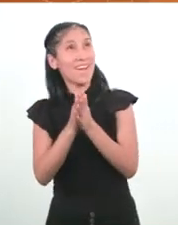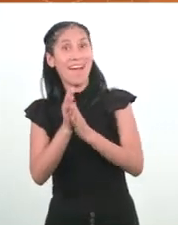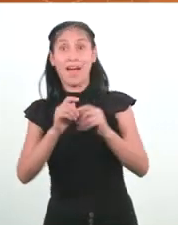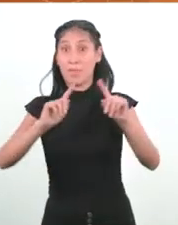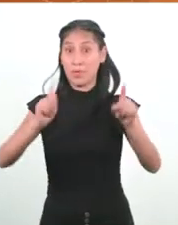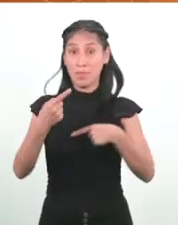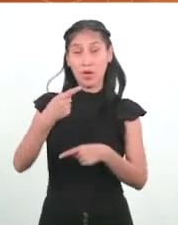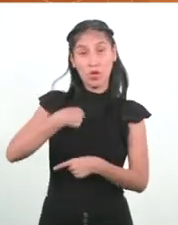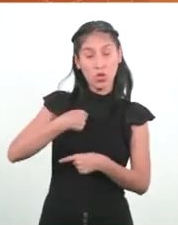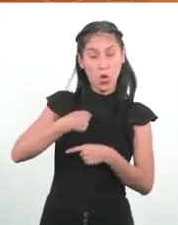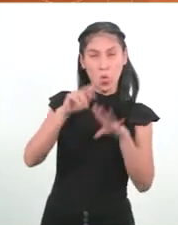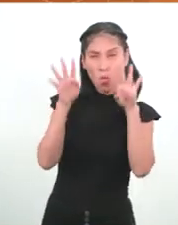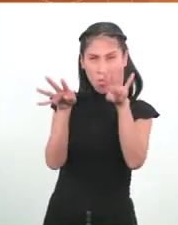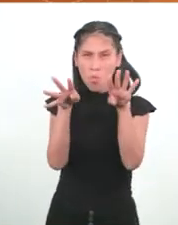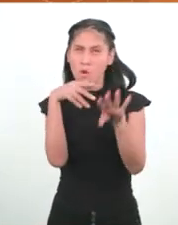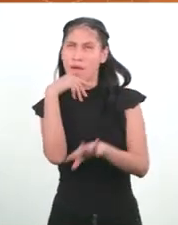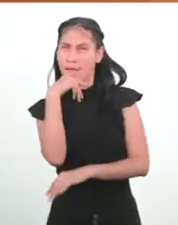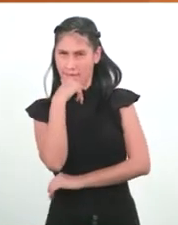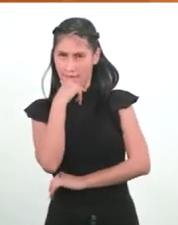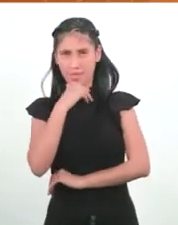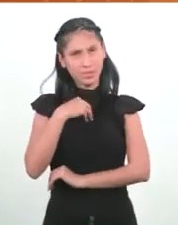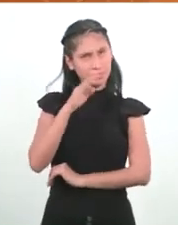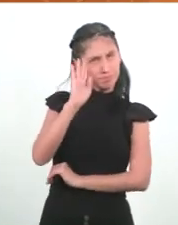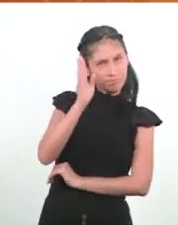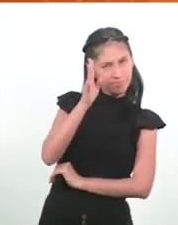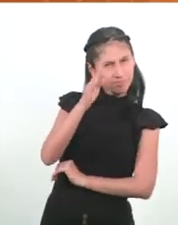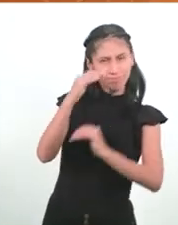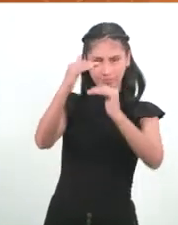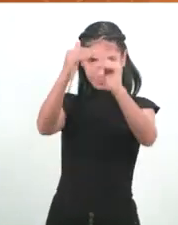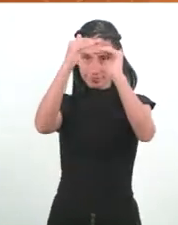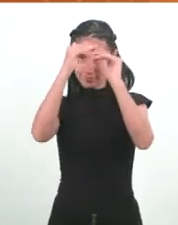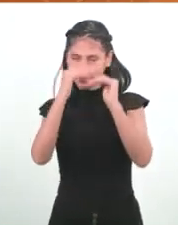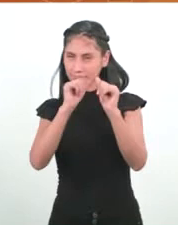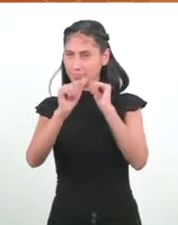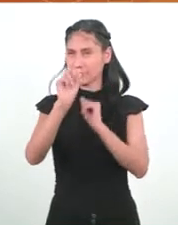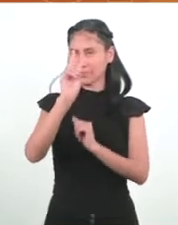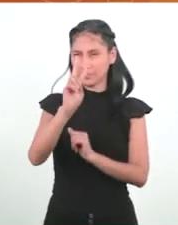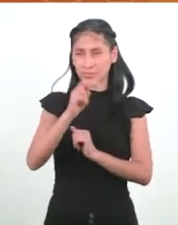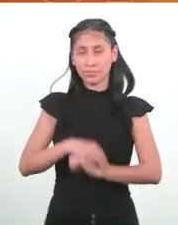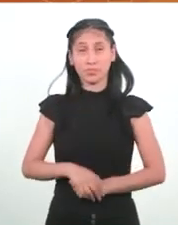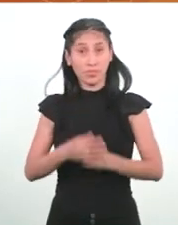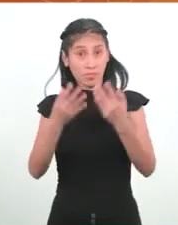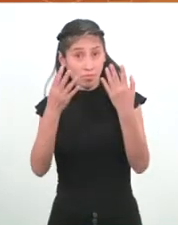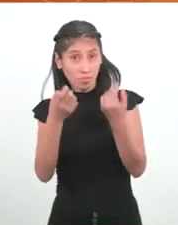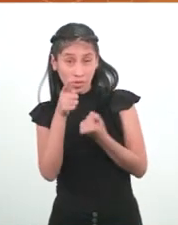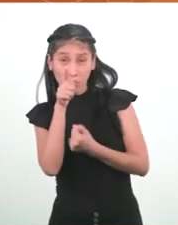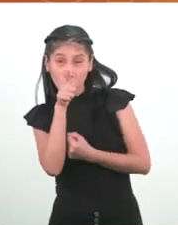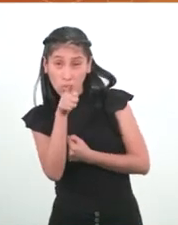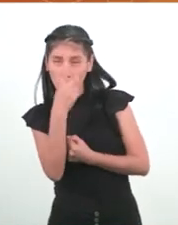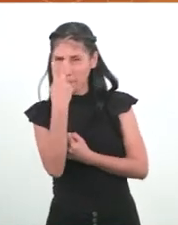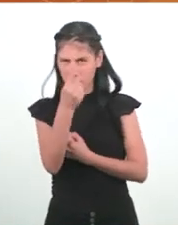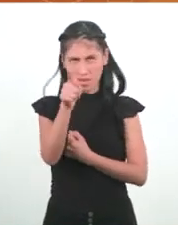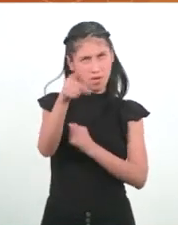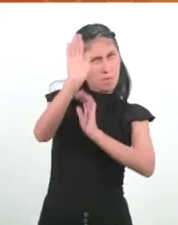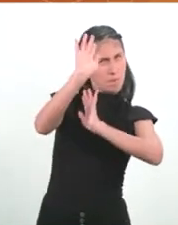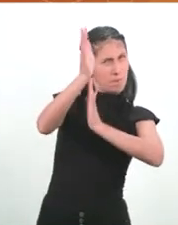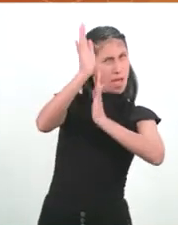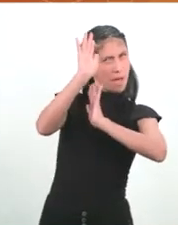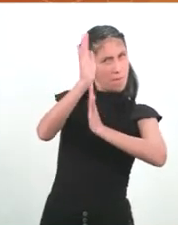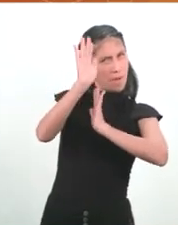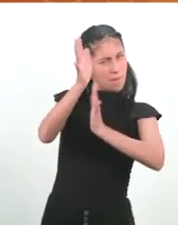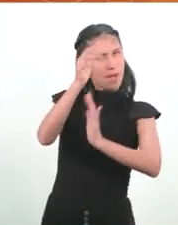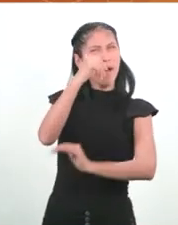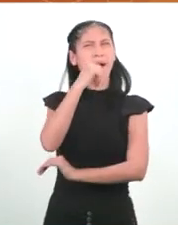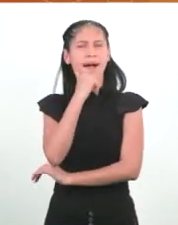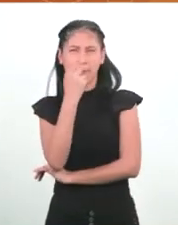escucha a través de mi postura corporal. Puesto número 2. ¿Quieres comprender lo que escuchas? Entonces ajusta